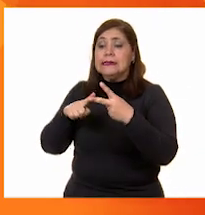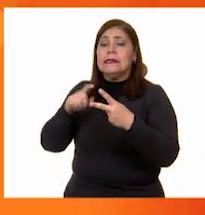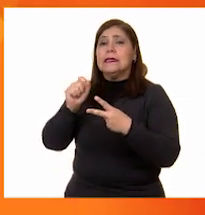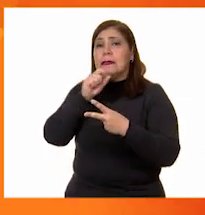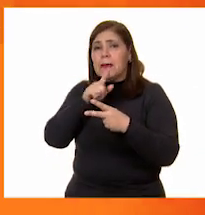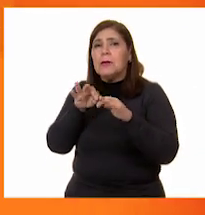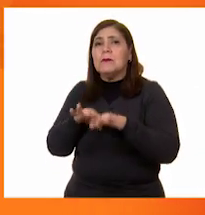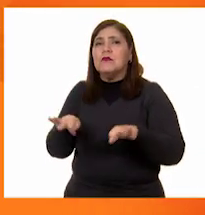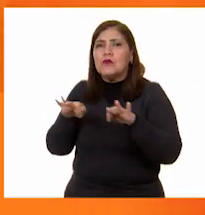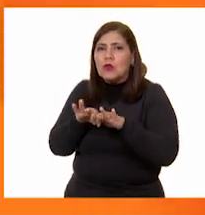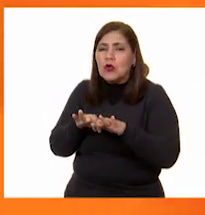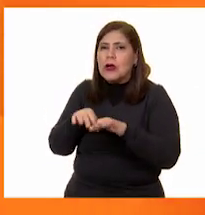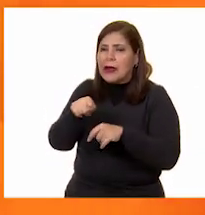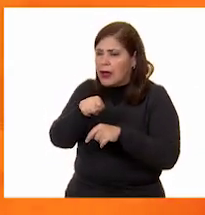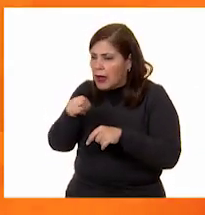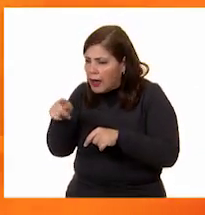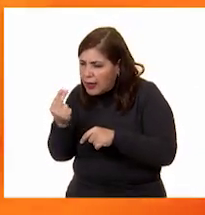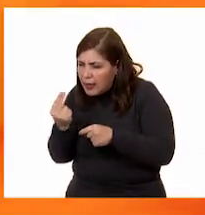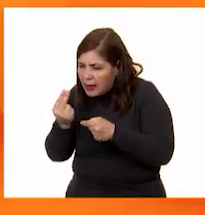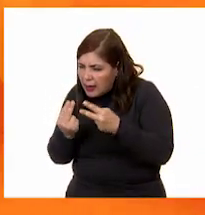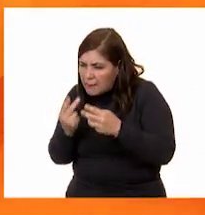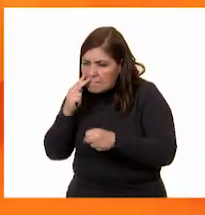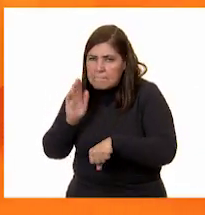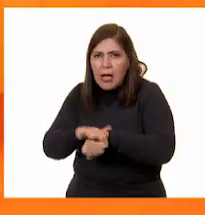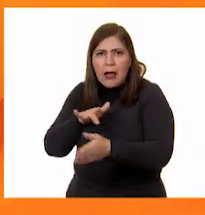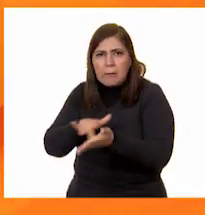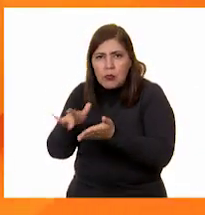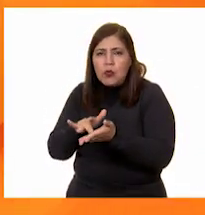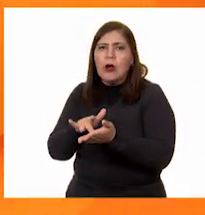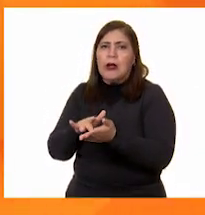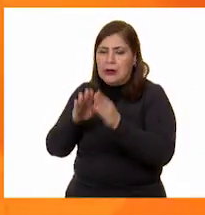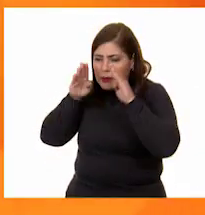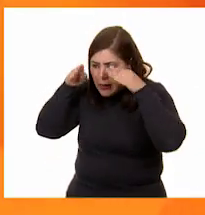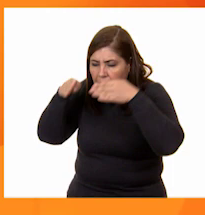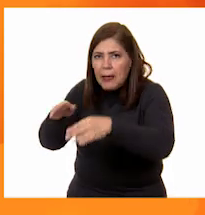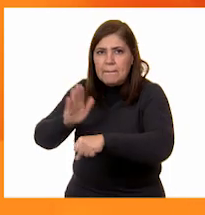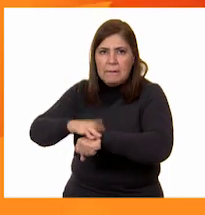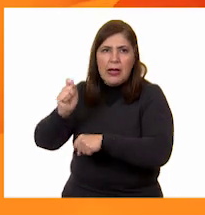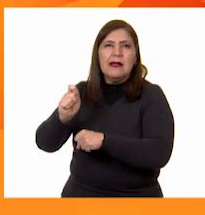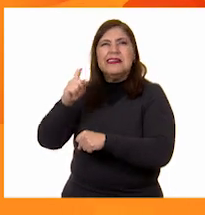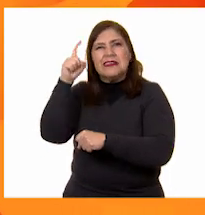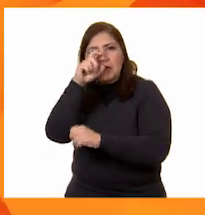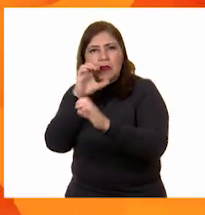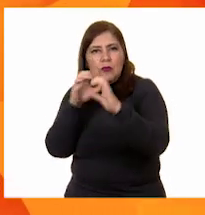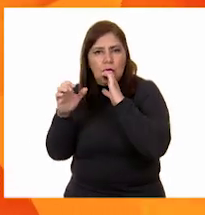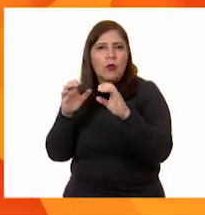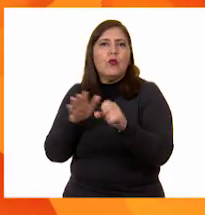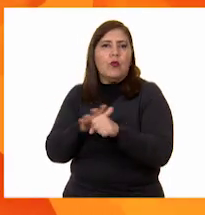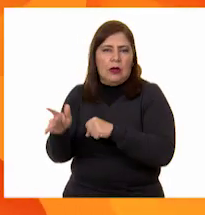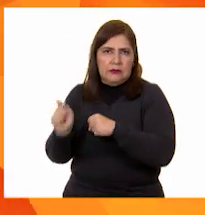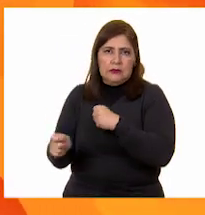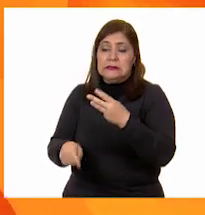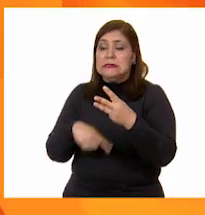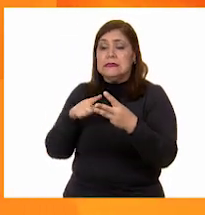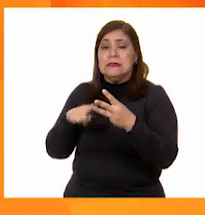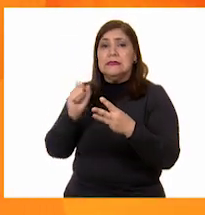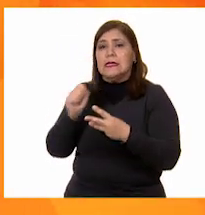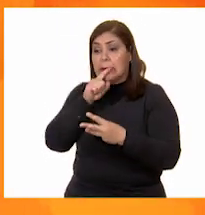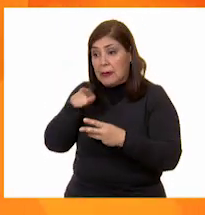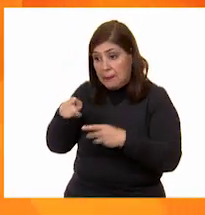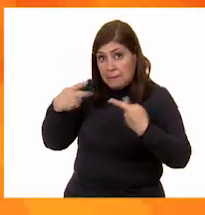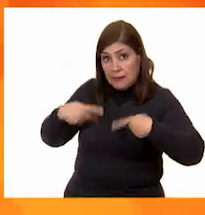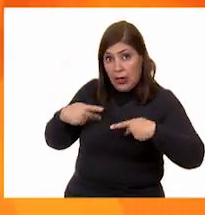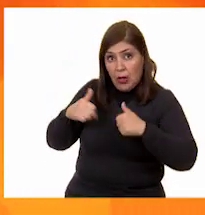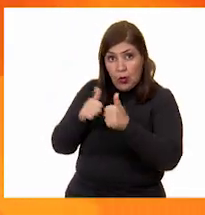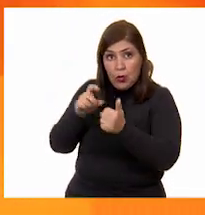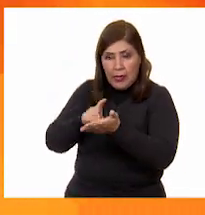quienes presentan mayores requerimientos de apoyo o tengan dificultad en la comunicación. Asegurar que la persona con